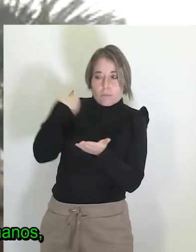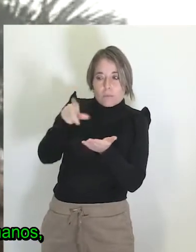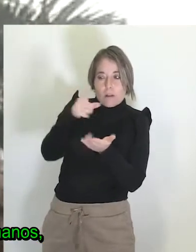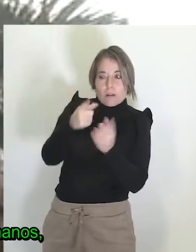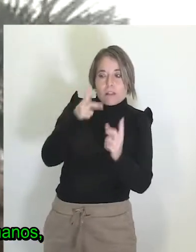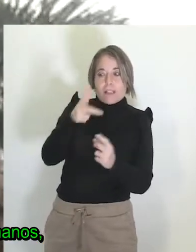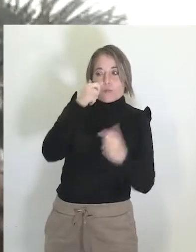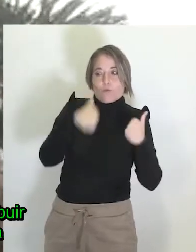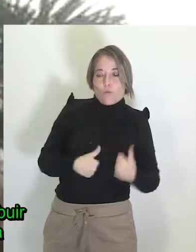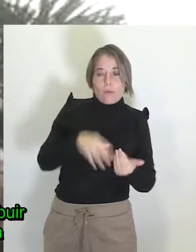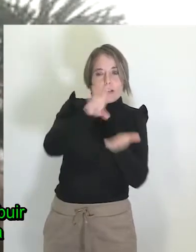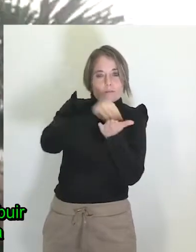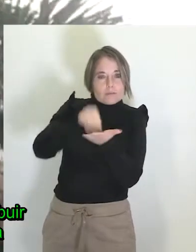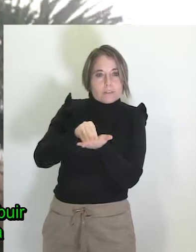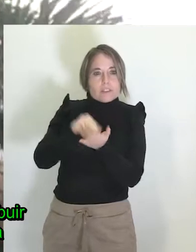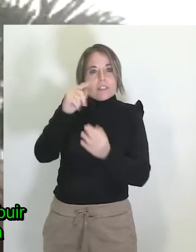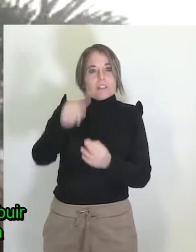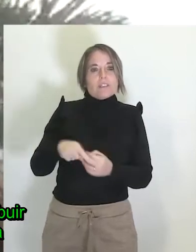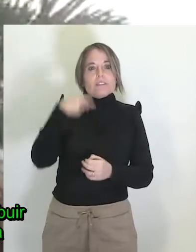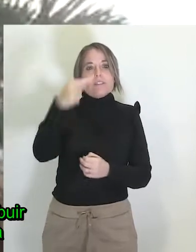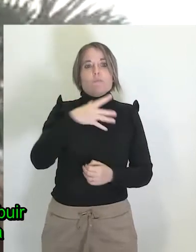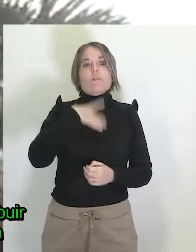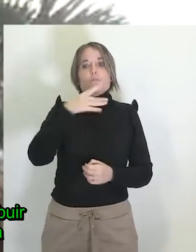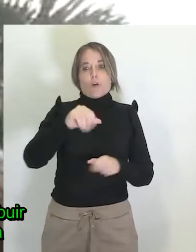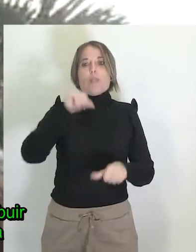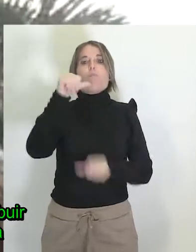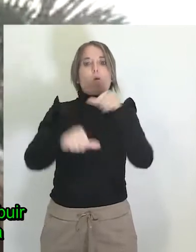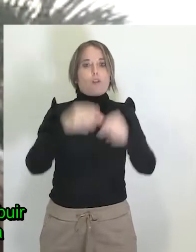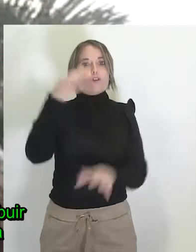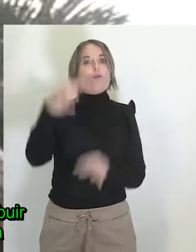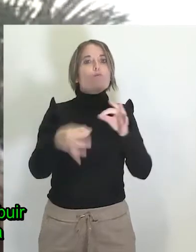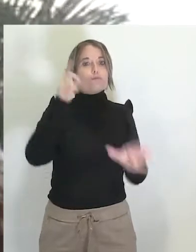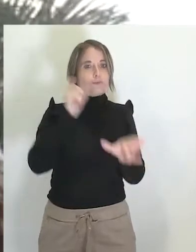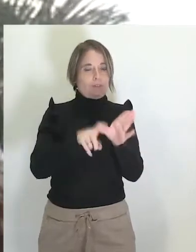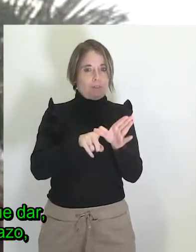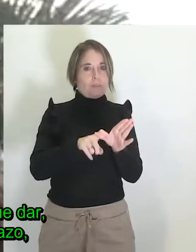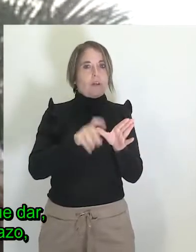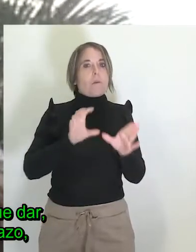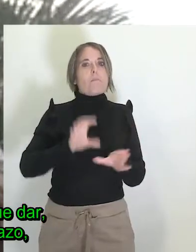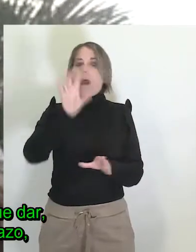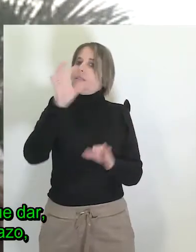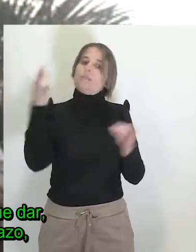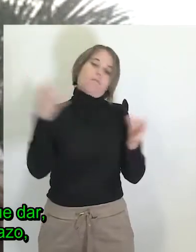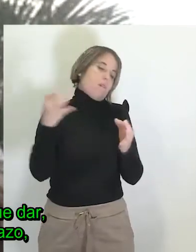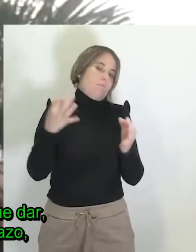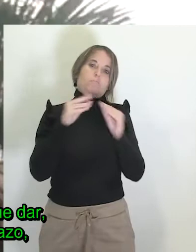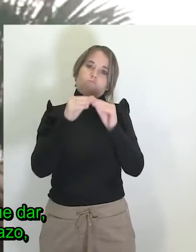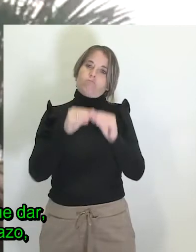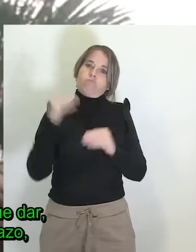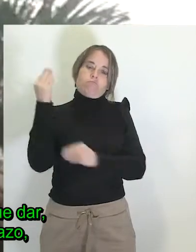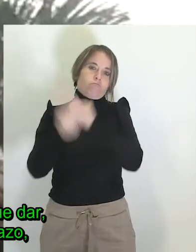de violaciones de derechos humanos, nos va a permitir poder contribuir a esos procesos de justicia que en nuestro país se tienen que